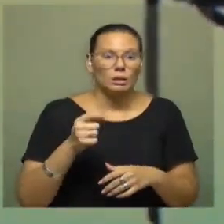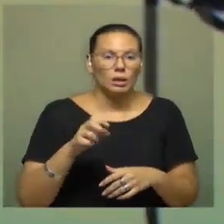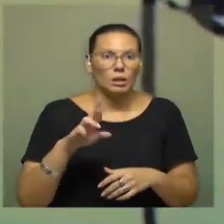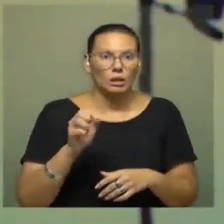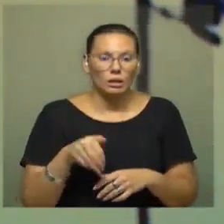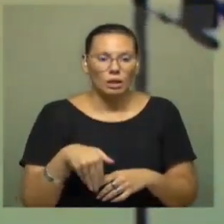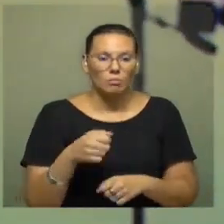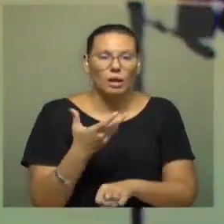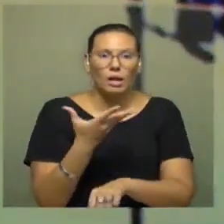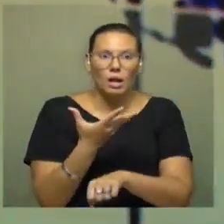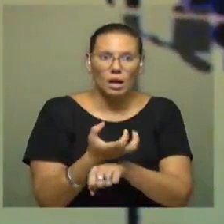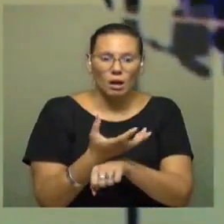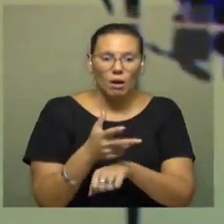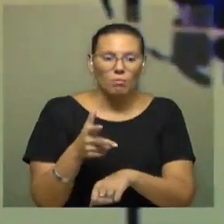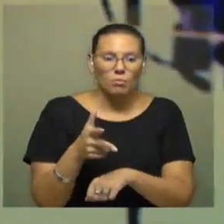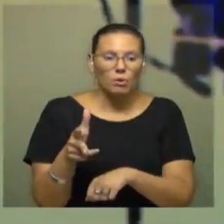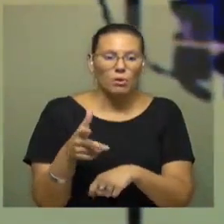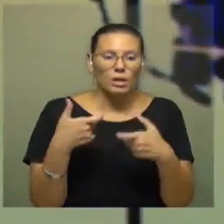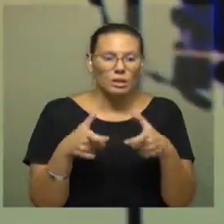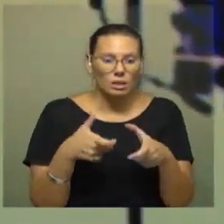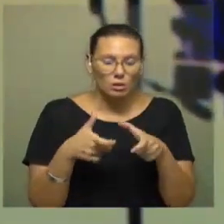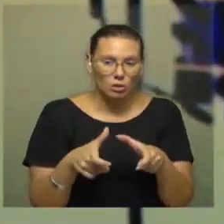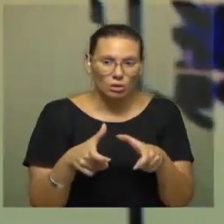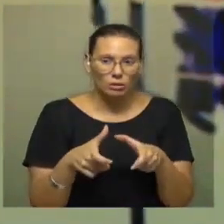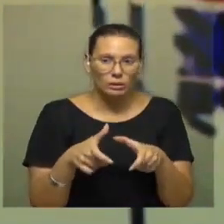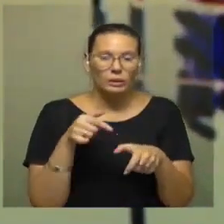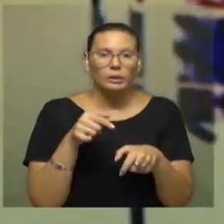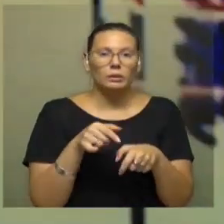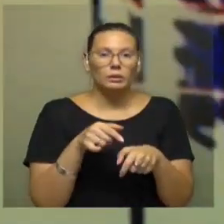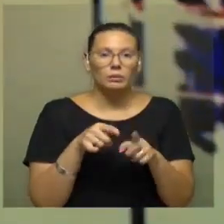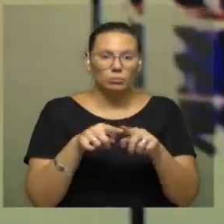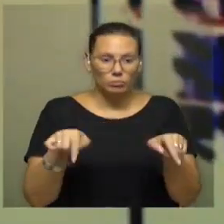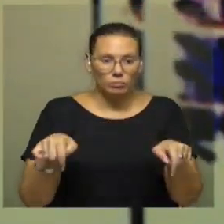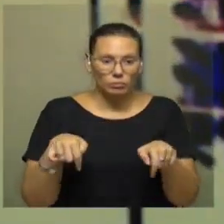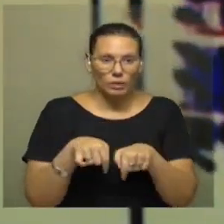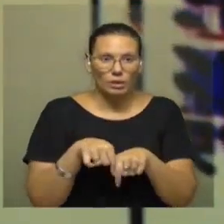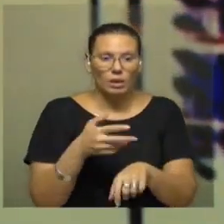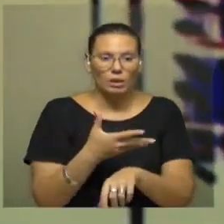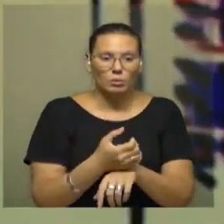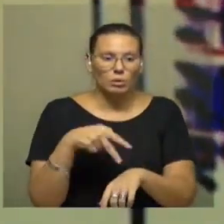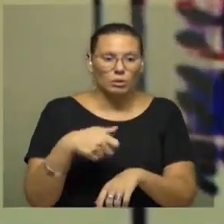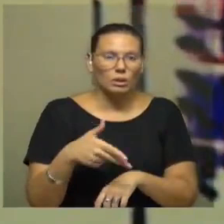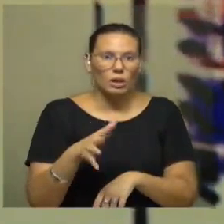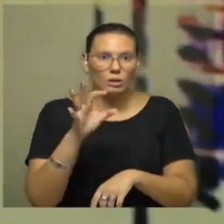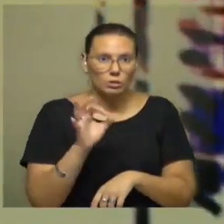disco en Mastodonte, y también con... en el estudio de Nacho, de Bestia Zen, las voces.